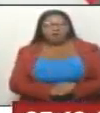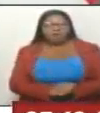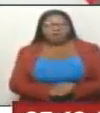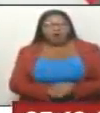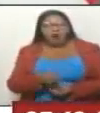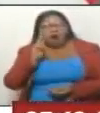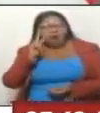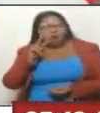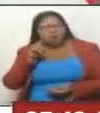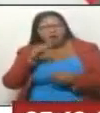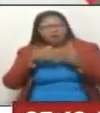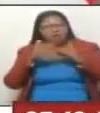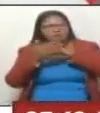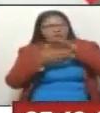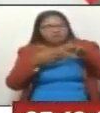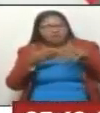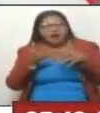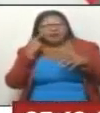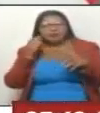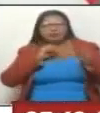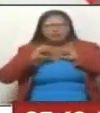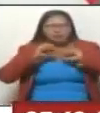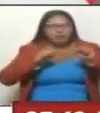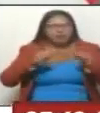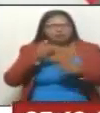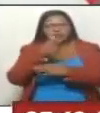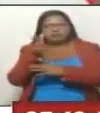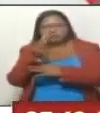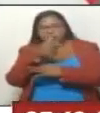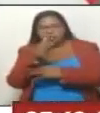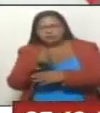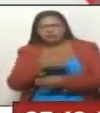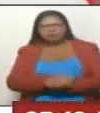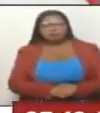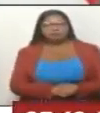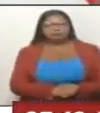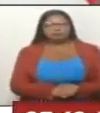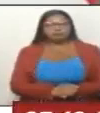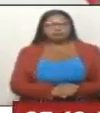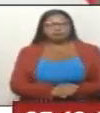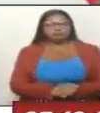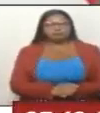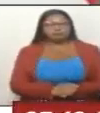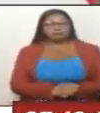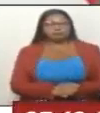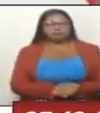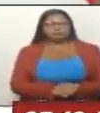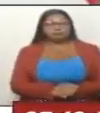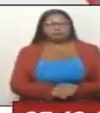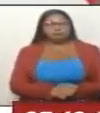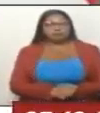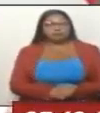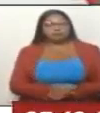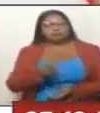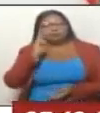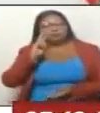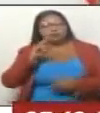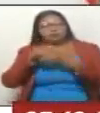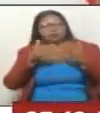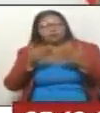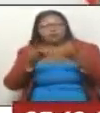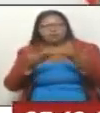está desplegada la Fuerza Armada. Entonces, de lo que se trata ahora es de dar el